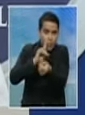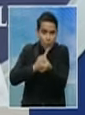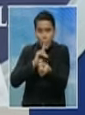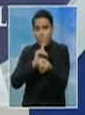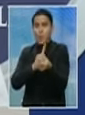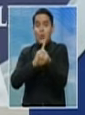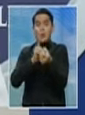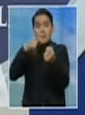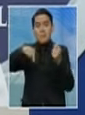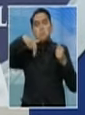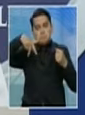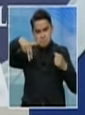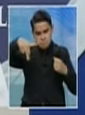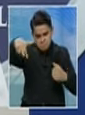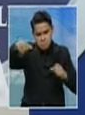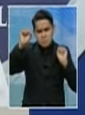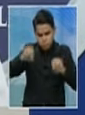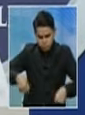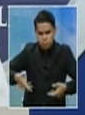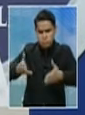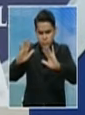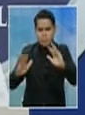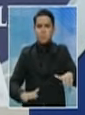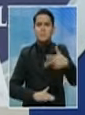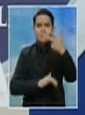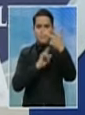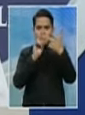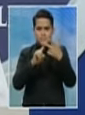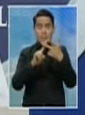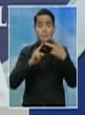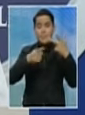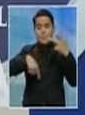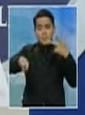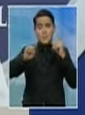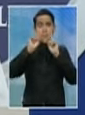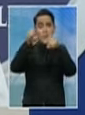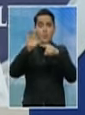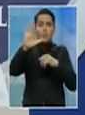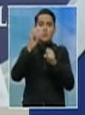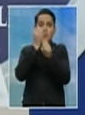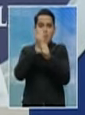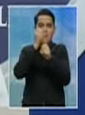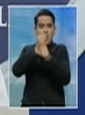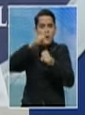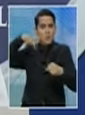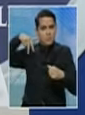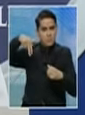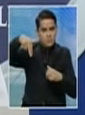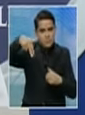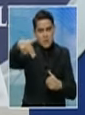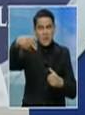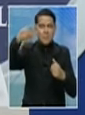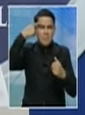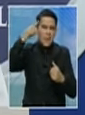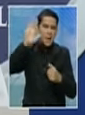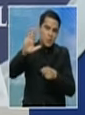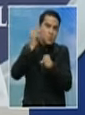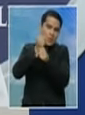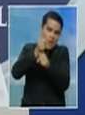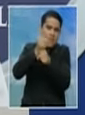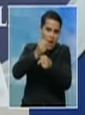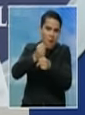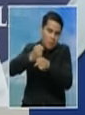y establecimientos sanitarios. 3. Desplazamiento al lugar de trabajo para efectuar su prestación laboral, profesional